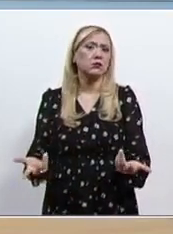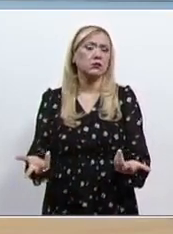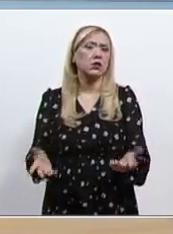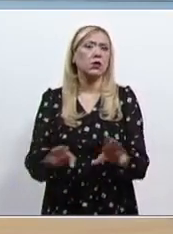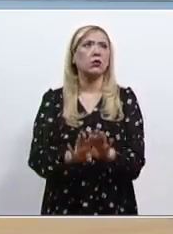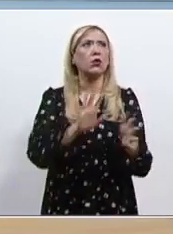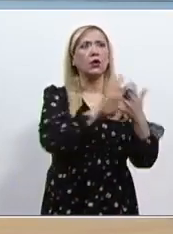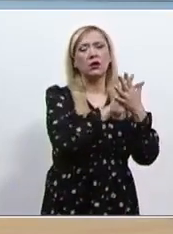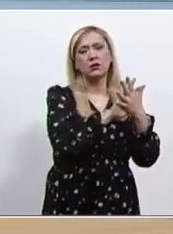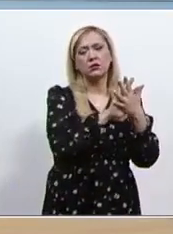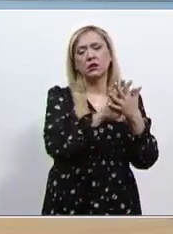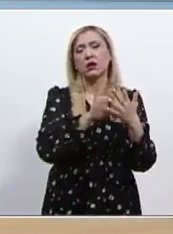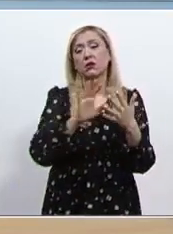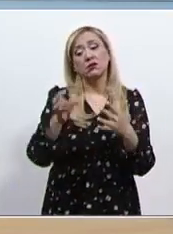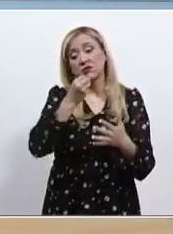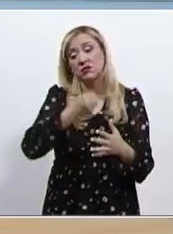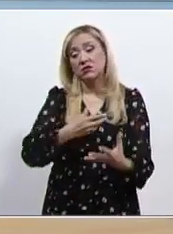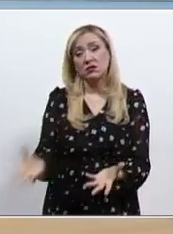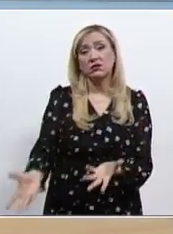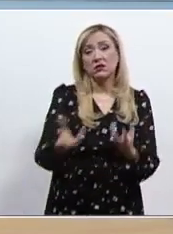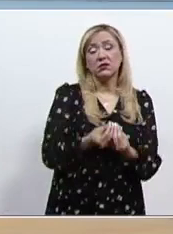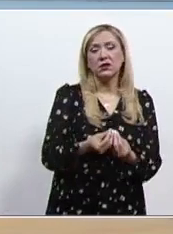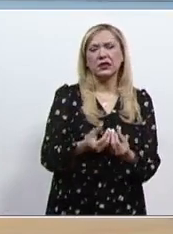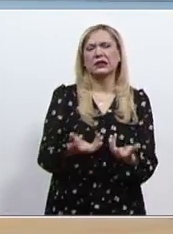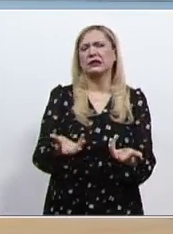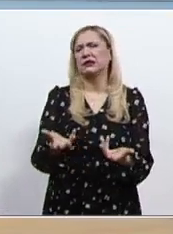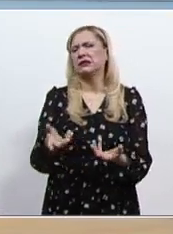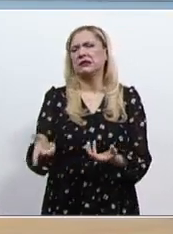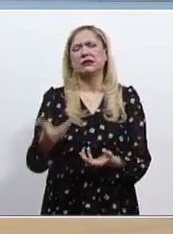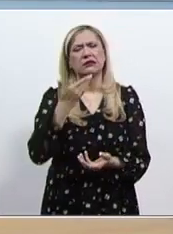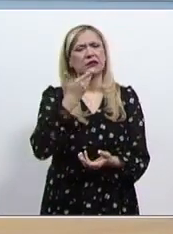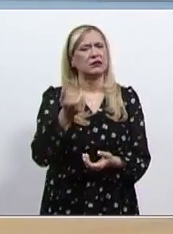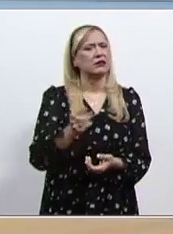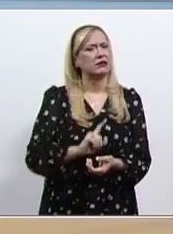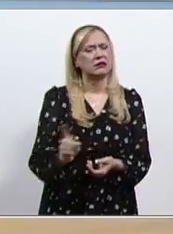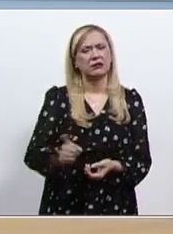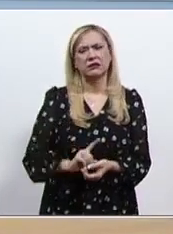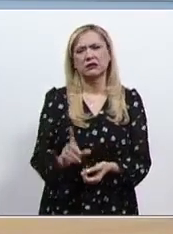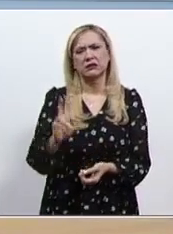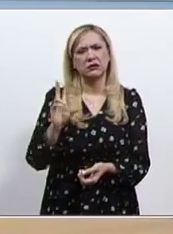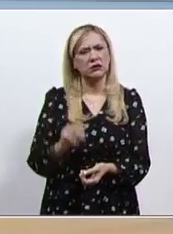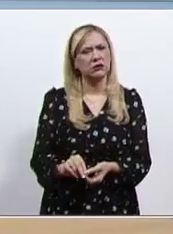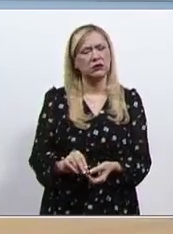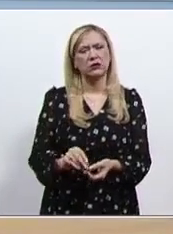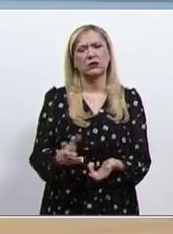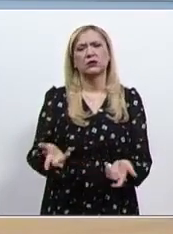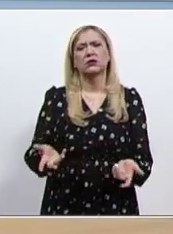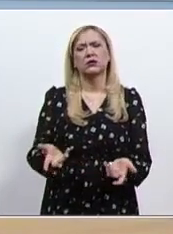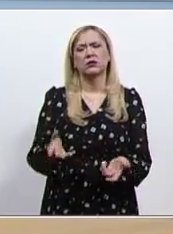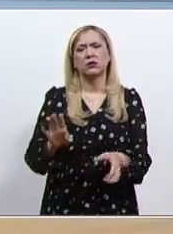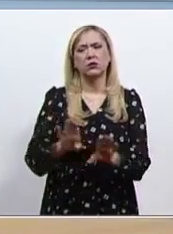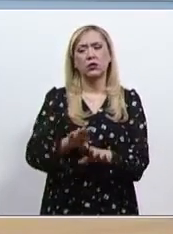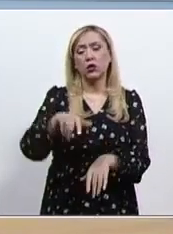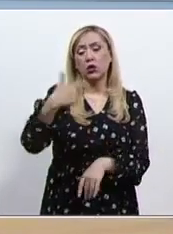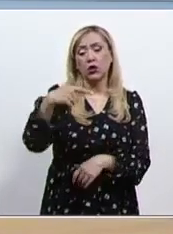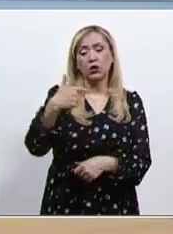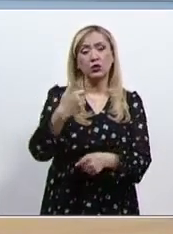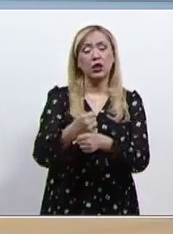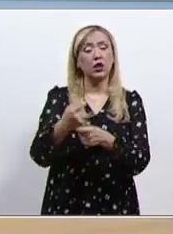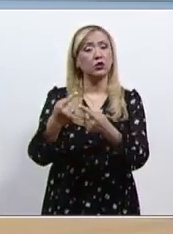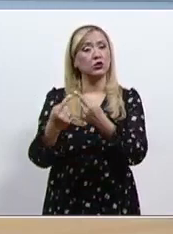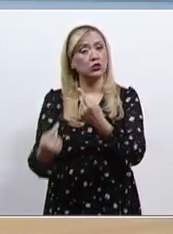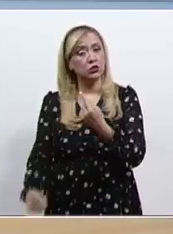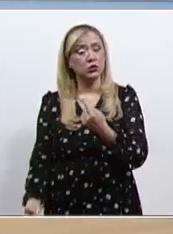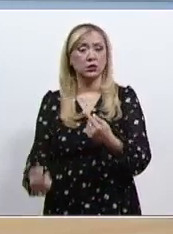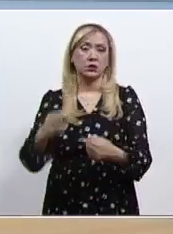pienso que esto deba operar de manera digamos tajante Solo cuando sean hijos e hijas menores de doce años y también